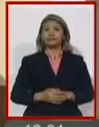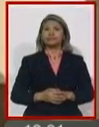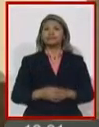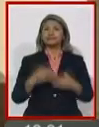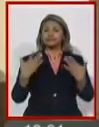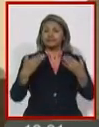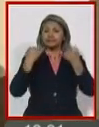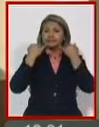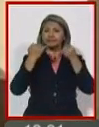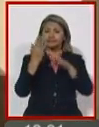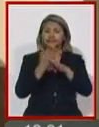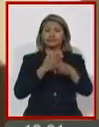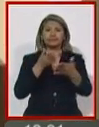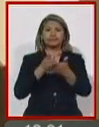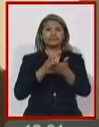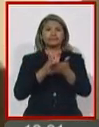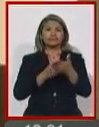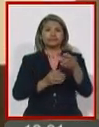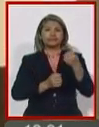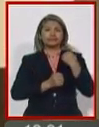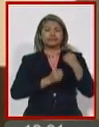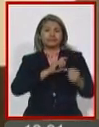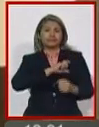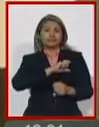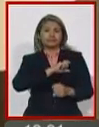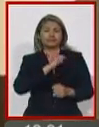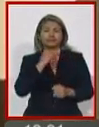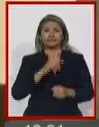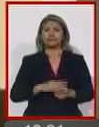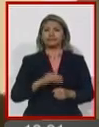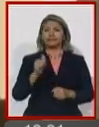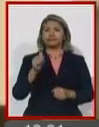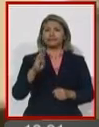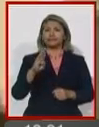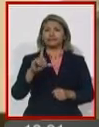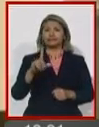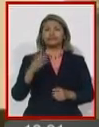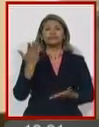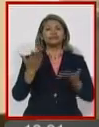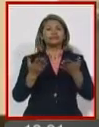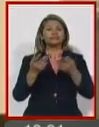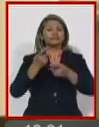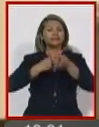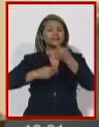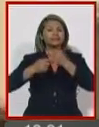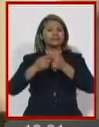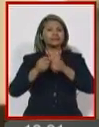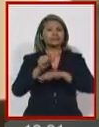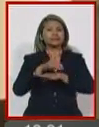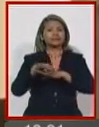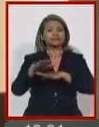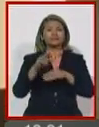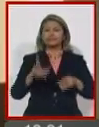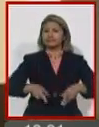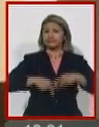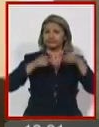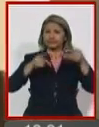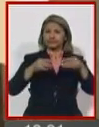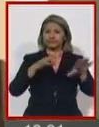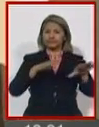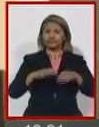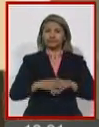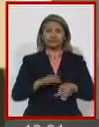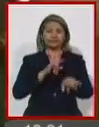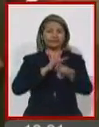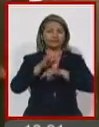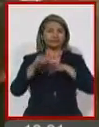Recientemente se dio a conocer un proceso en contra del excomandante general de la policía, Abel de la Barra, por supuesto tráfico de influencias en una denuncia que él habría